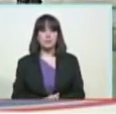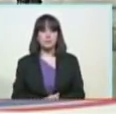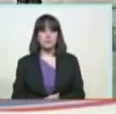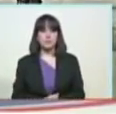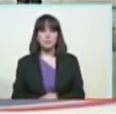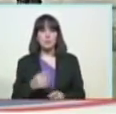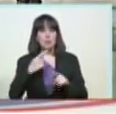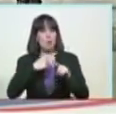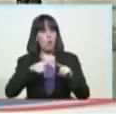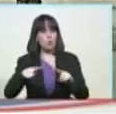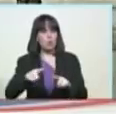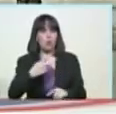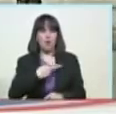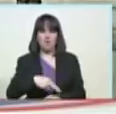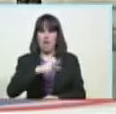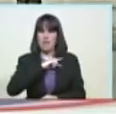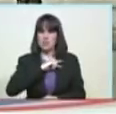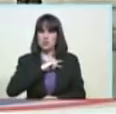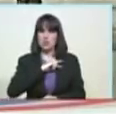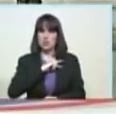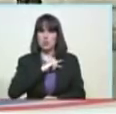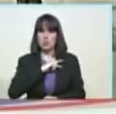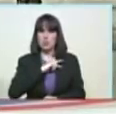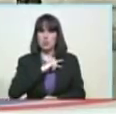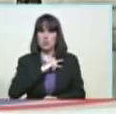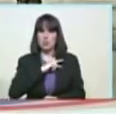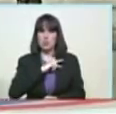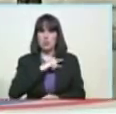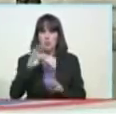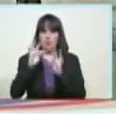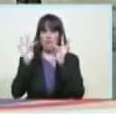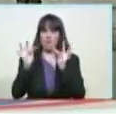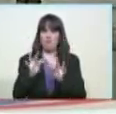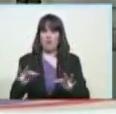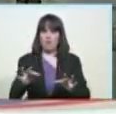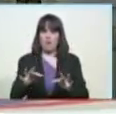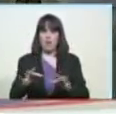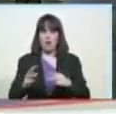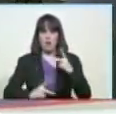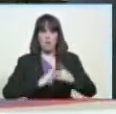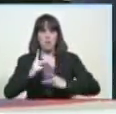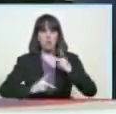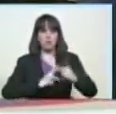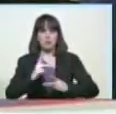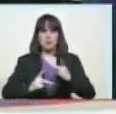y un falso no nacido modelo productivo'